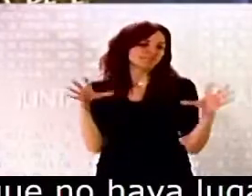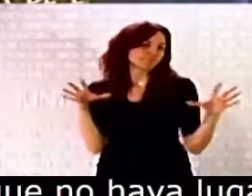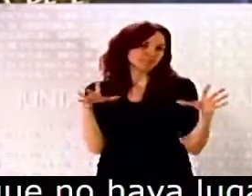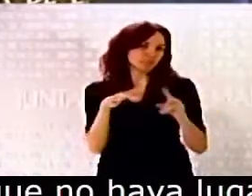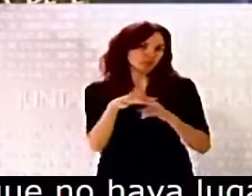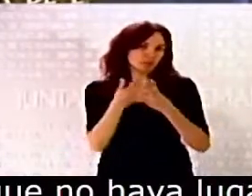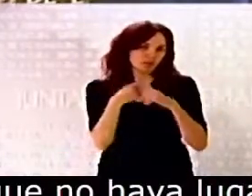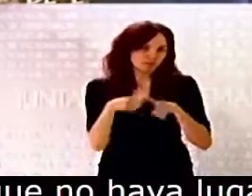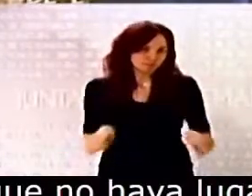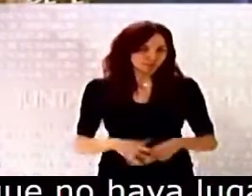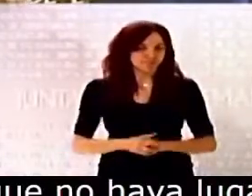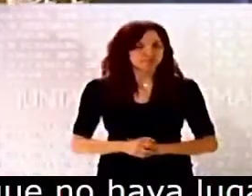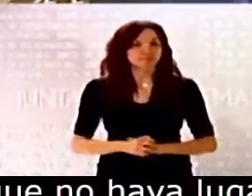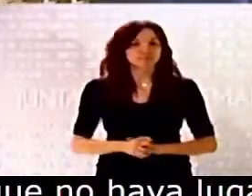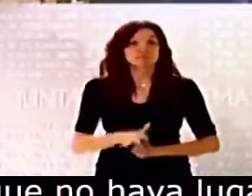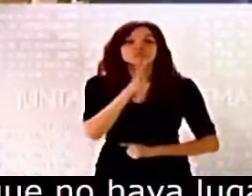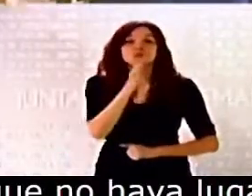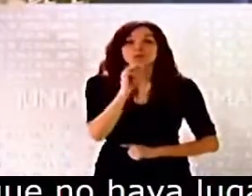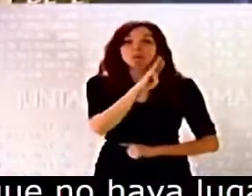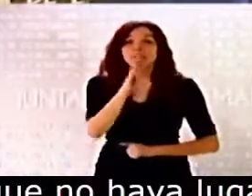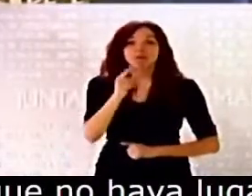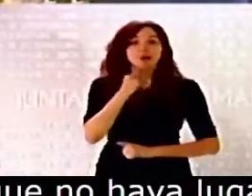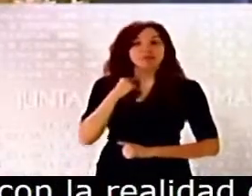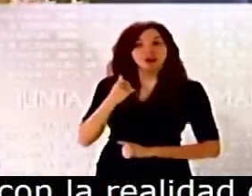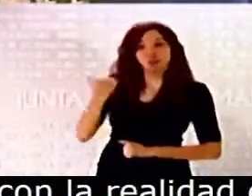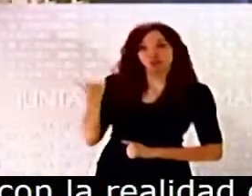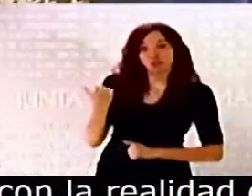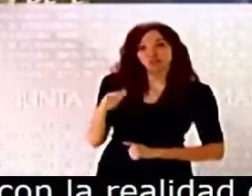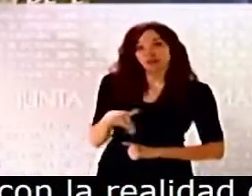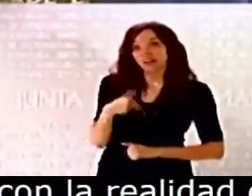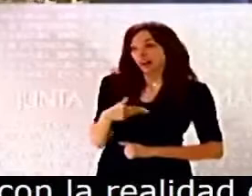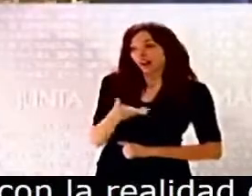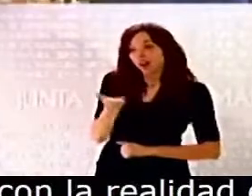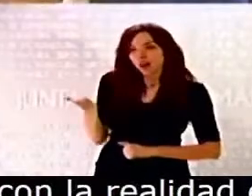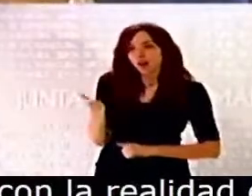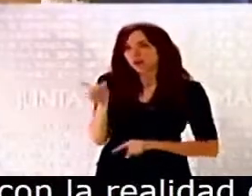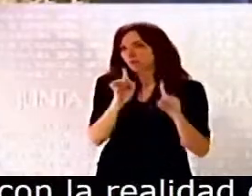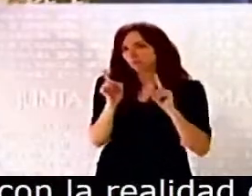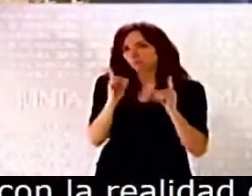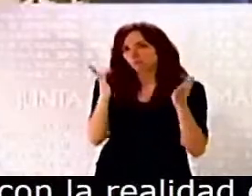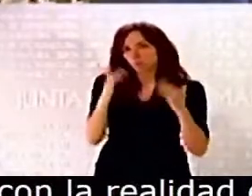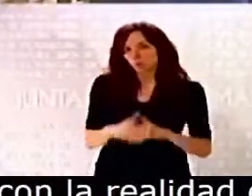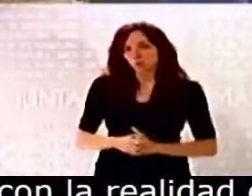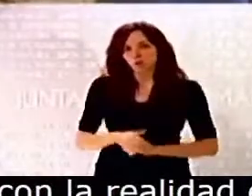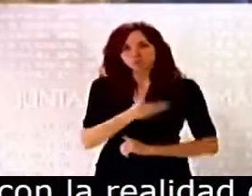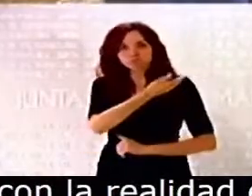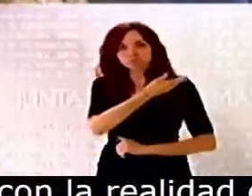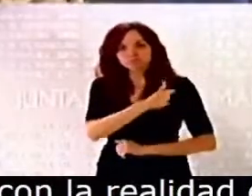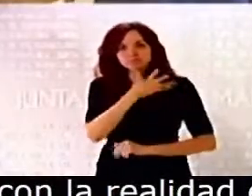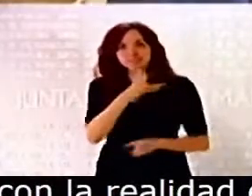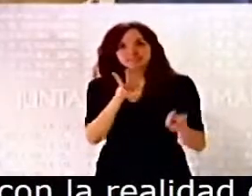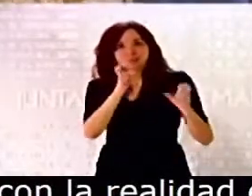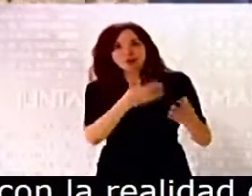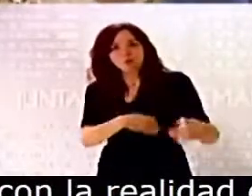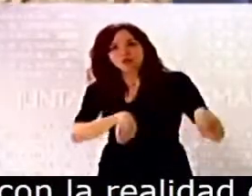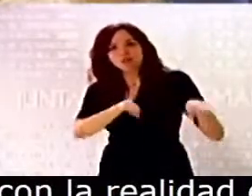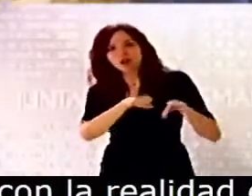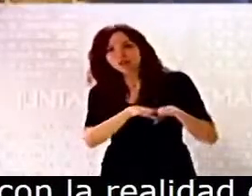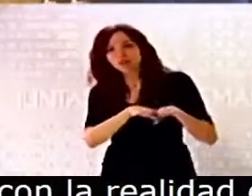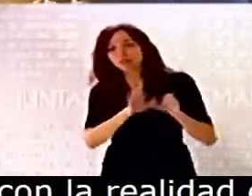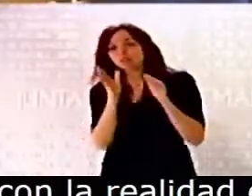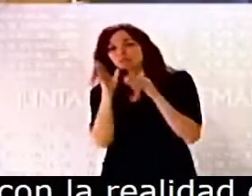sobre todo porque el PP de Badajoz y el PP en general poco preocupados están. por la igualdad en términos